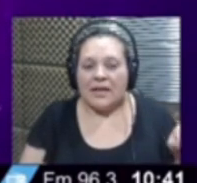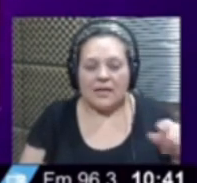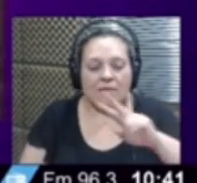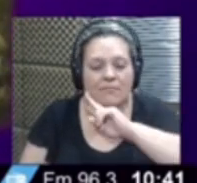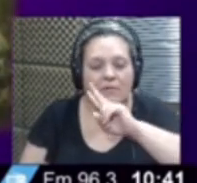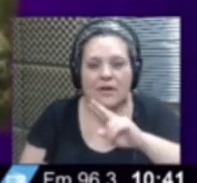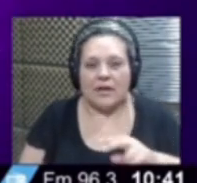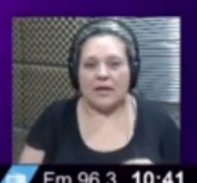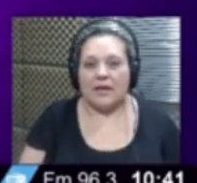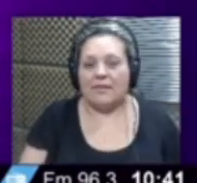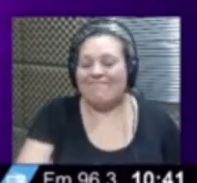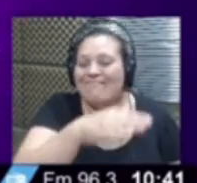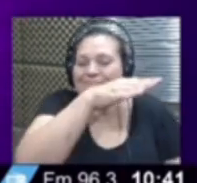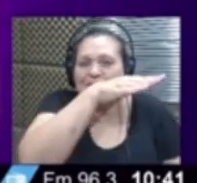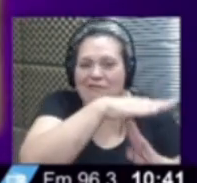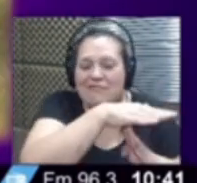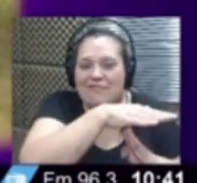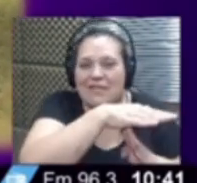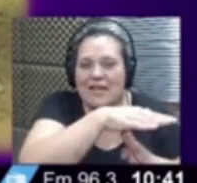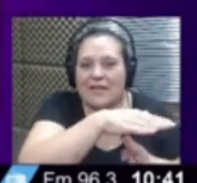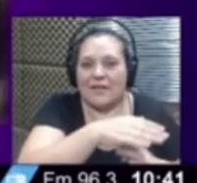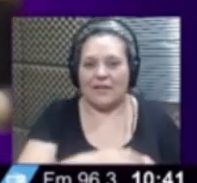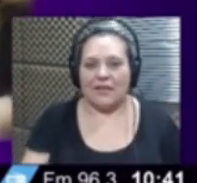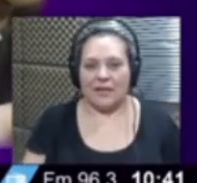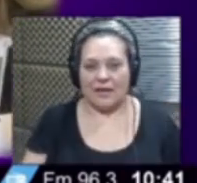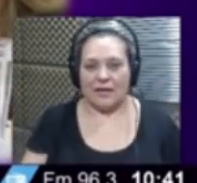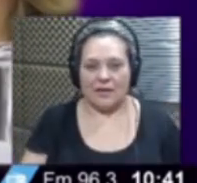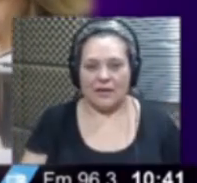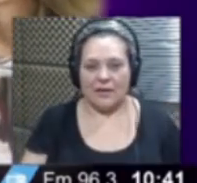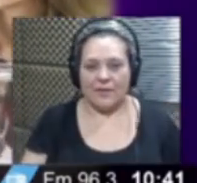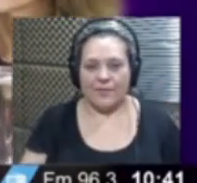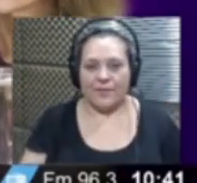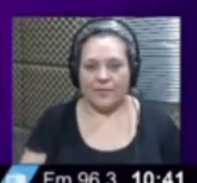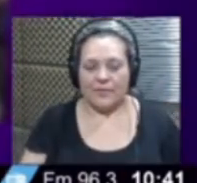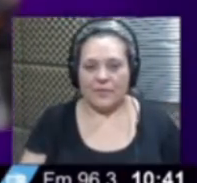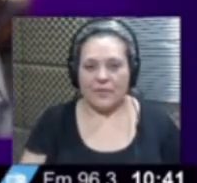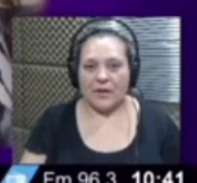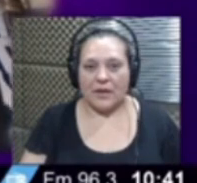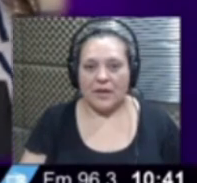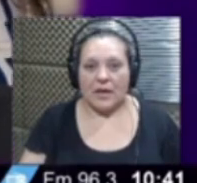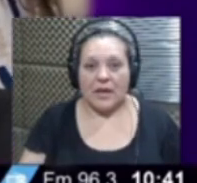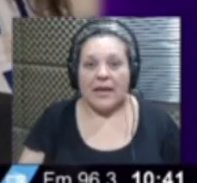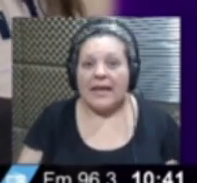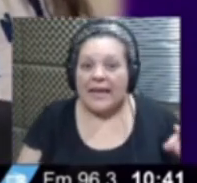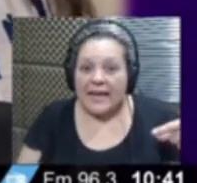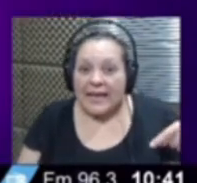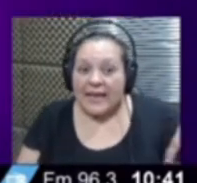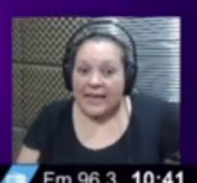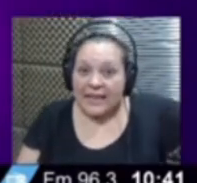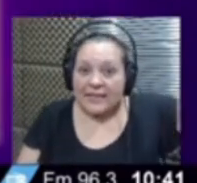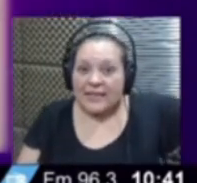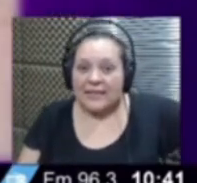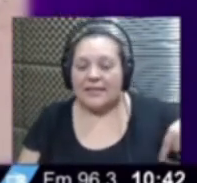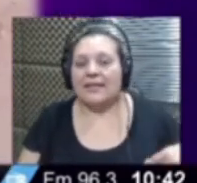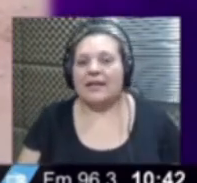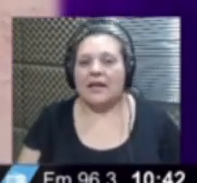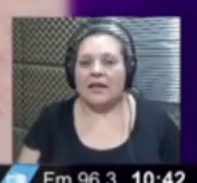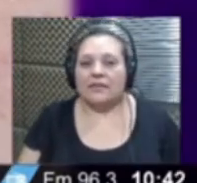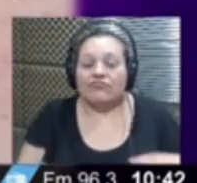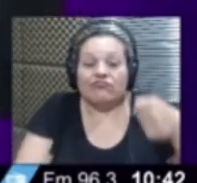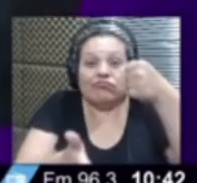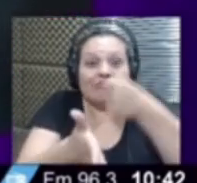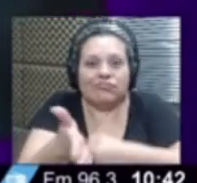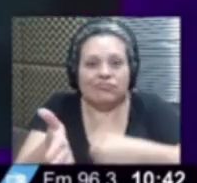Yambá. Y son mujeres invisibilizadas por las nuevas luchas, por decir las luchas